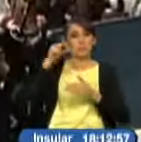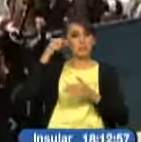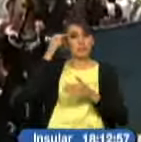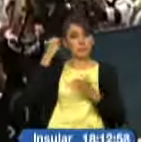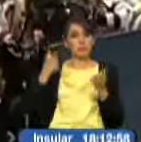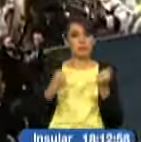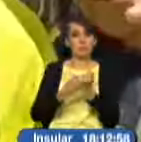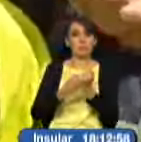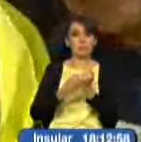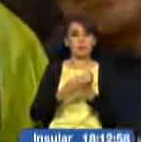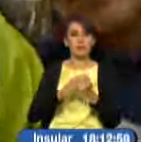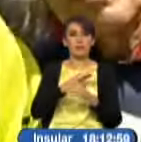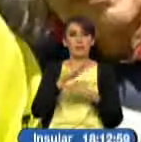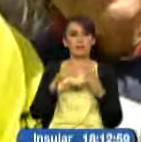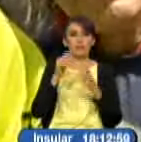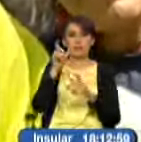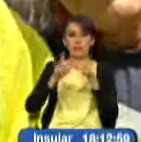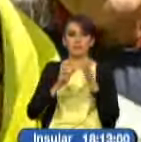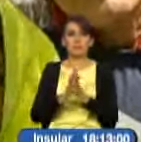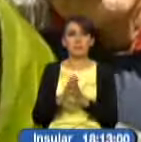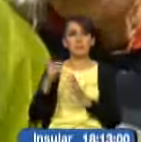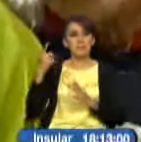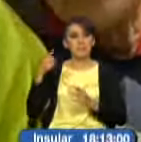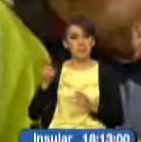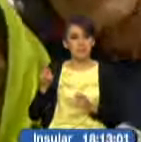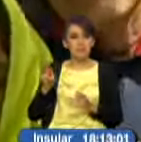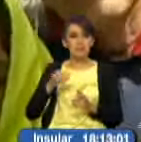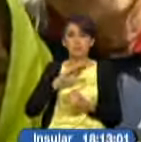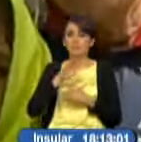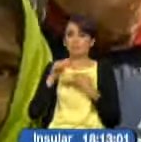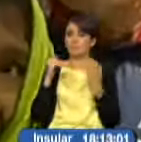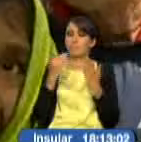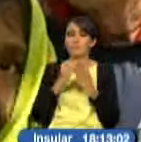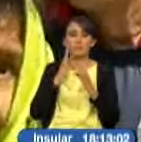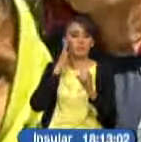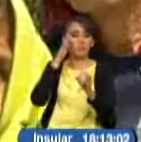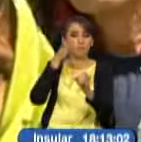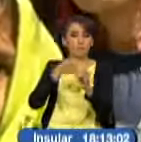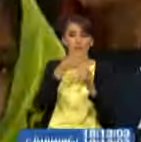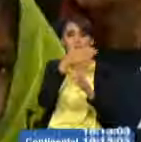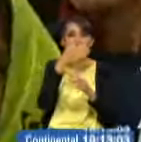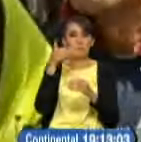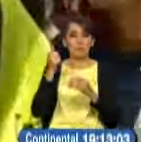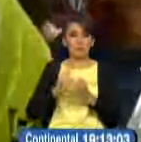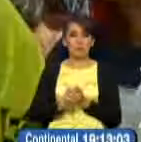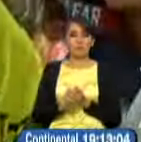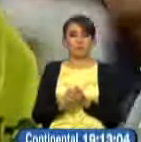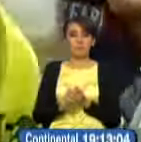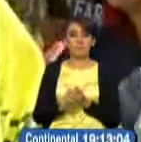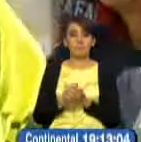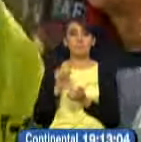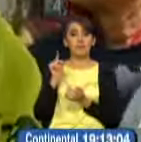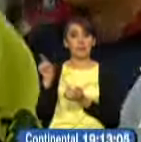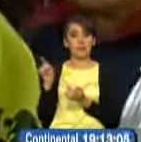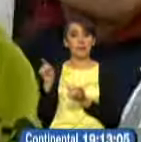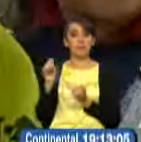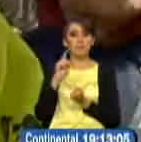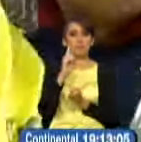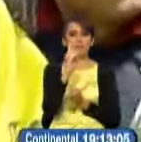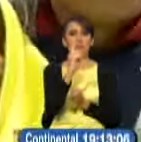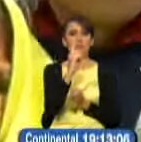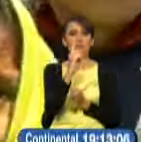respaldo popular. Bueno, es una excelente opción que los ecuatorianos debemos de tener, ya que él es el único que